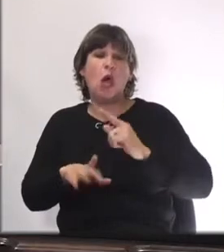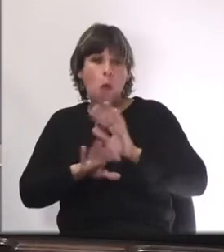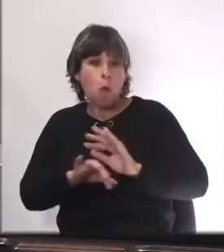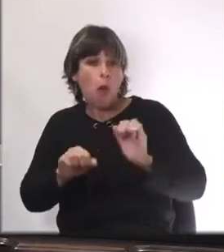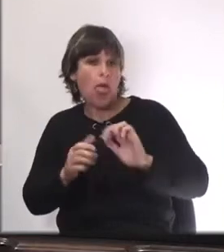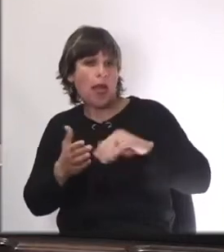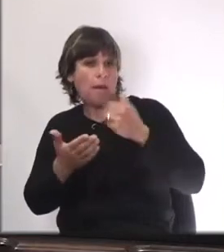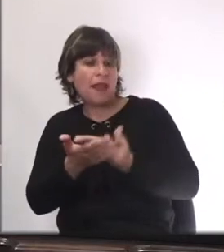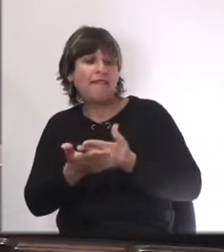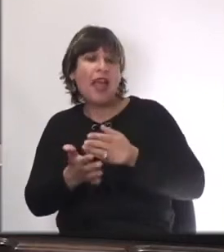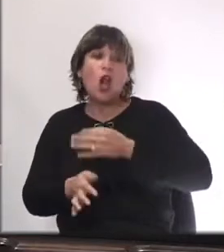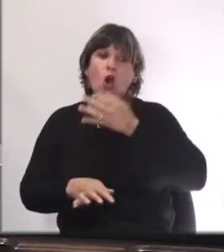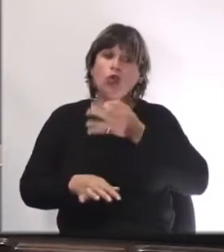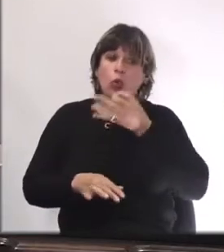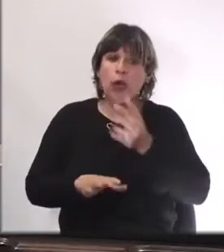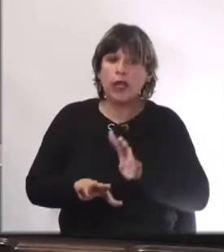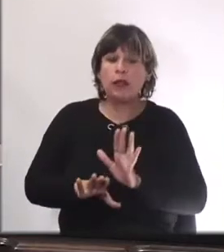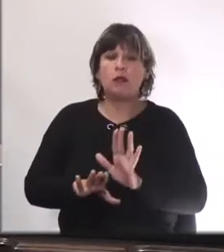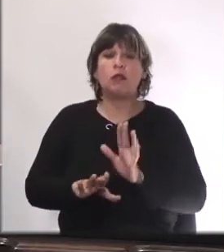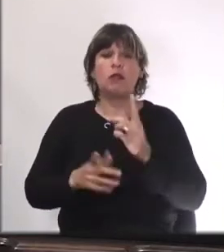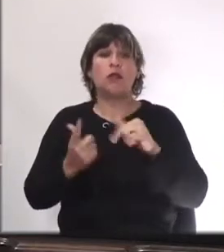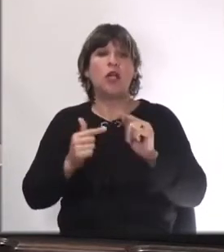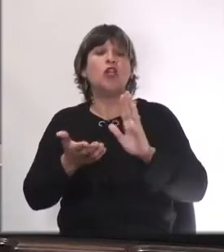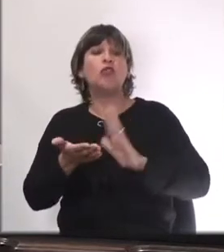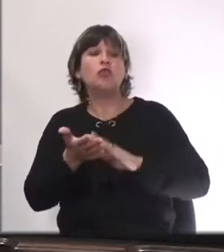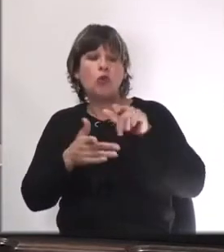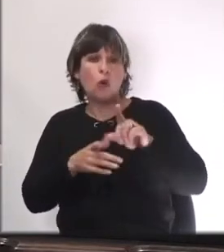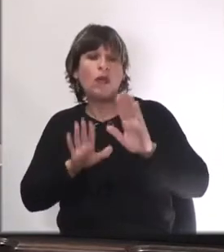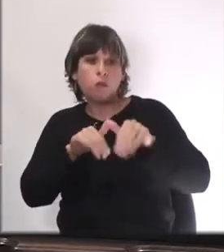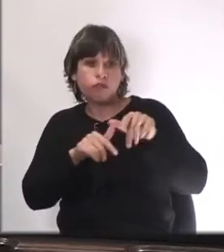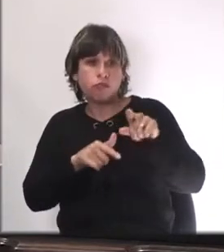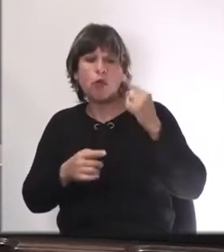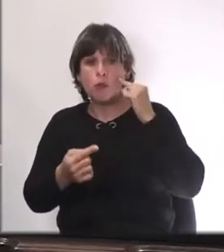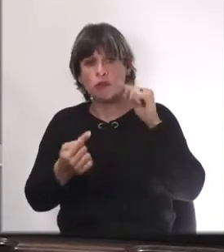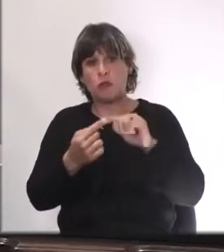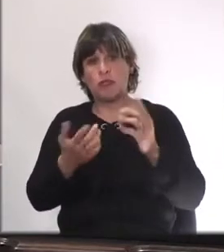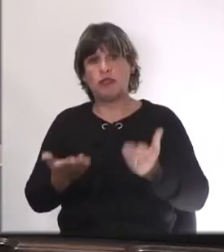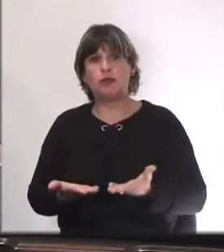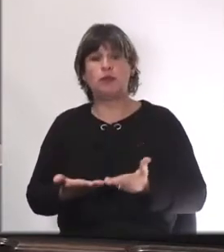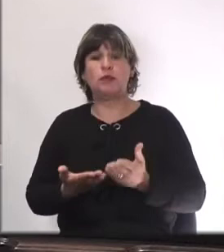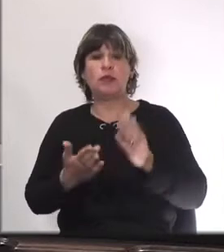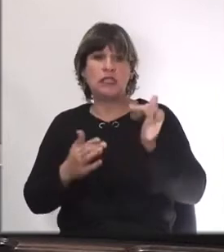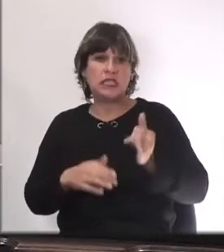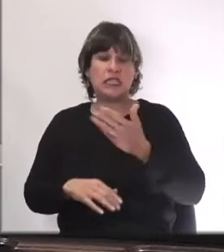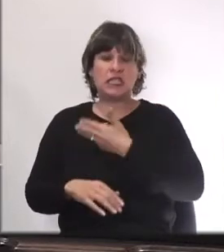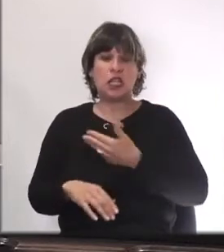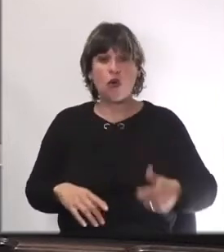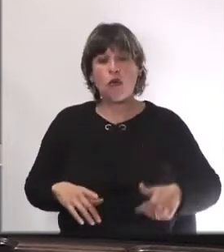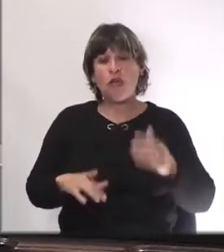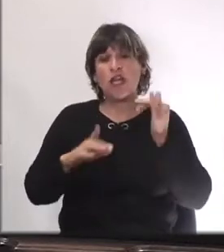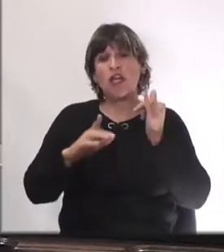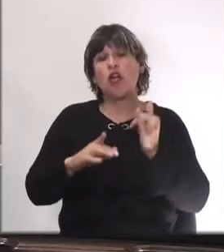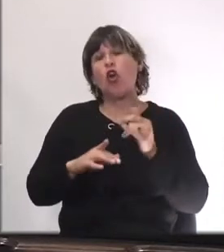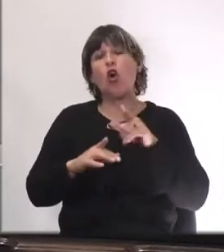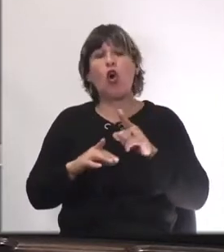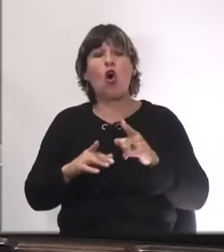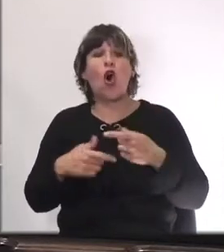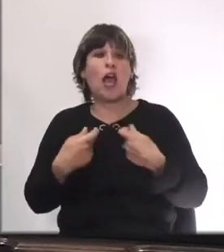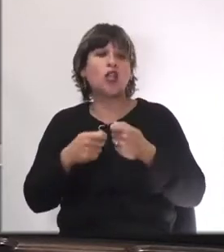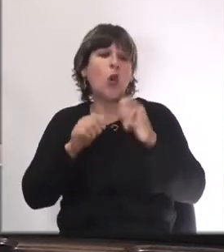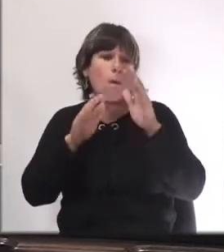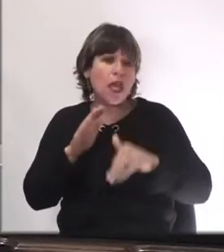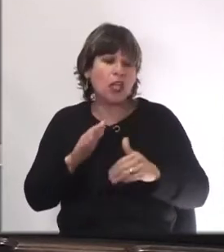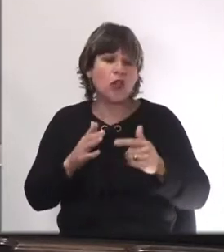planteado o sugerido, sino en relación a sus propios objetivos. Si el gobierno tuvo menos déficit del que estaba dispuesto a